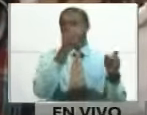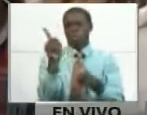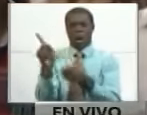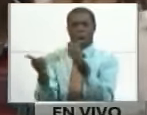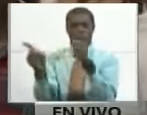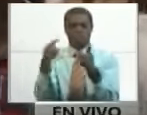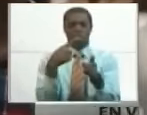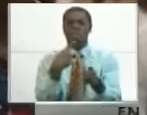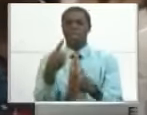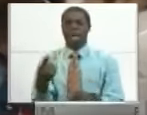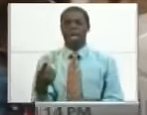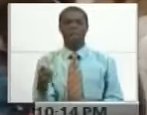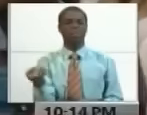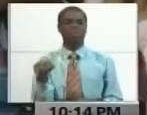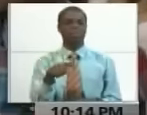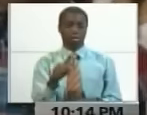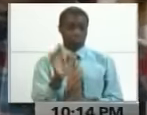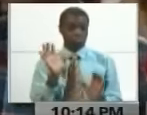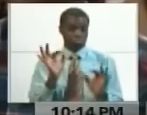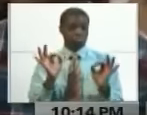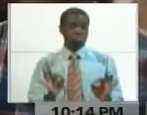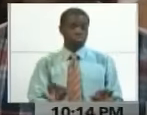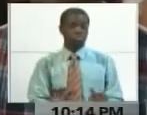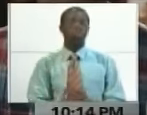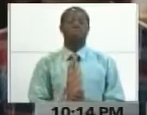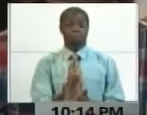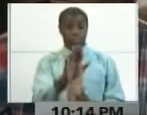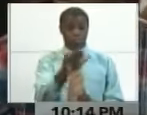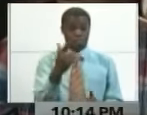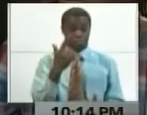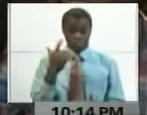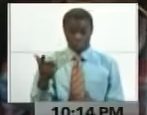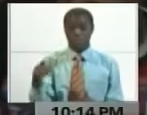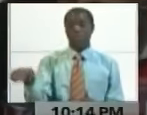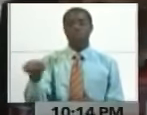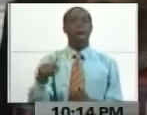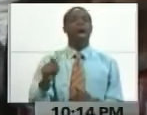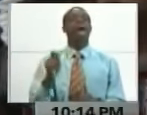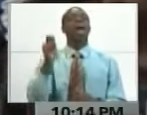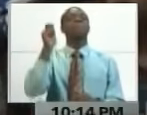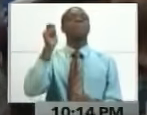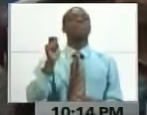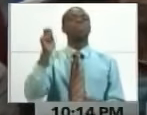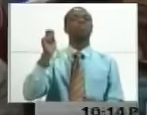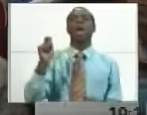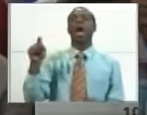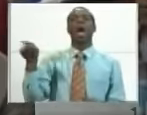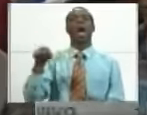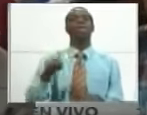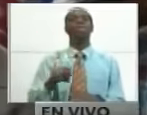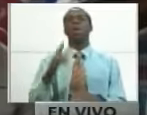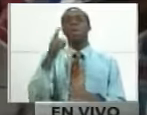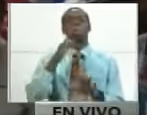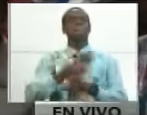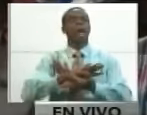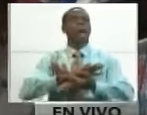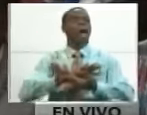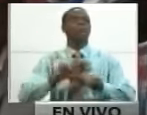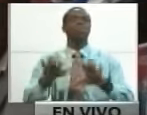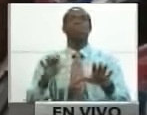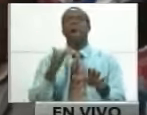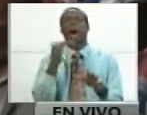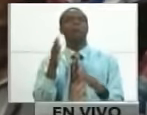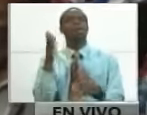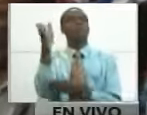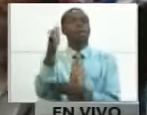ellos, inclusive. Mira, a esos candidatos, a esos diputados, no los volvieron a ver más nunca en su vida por los estados